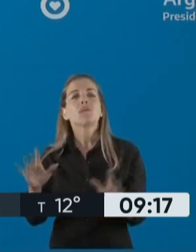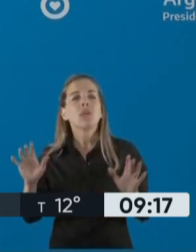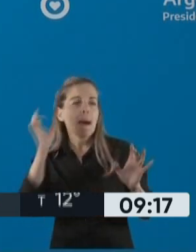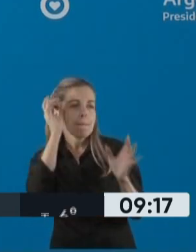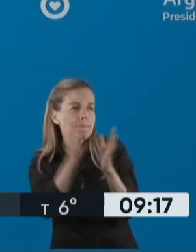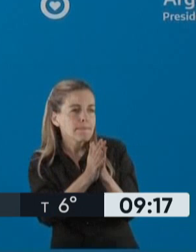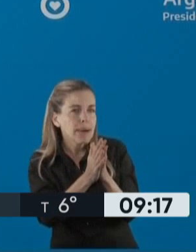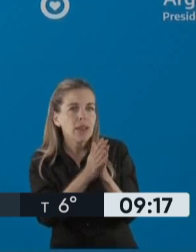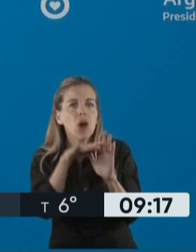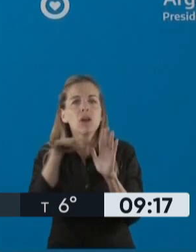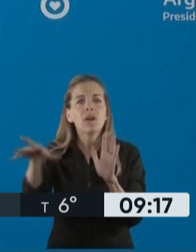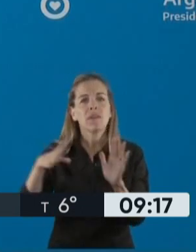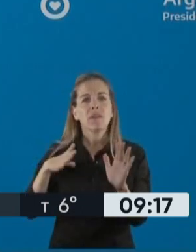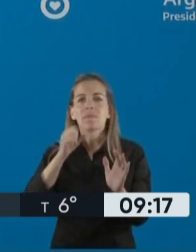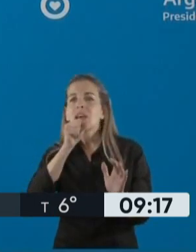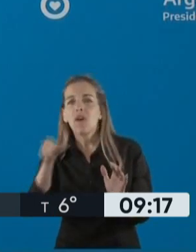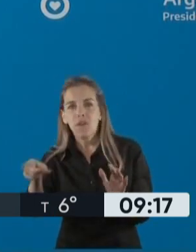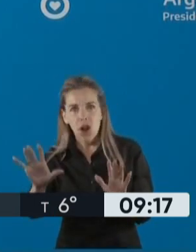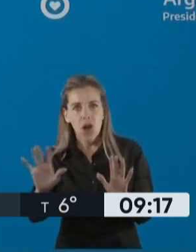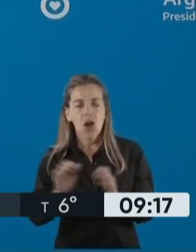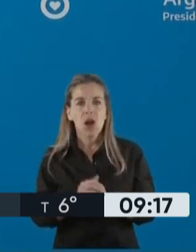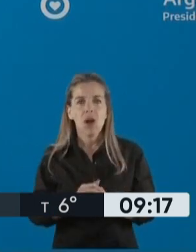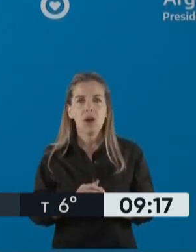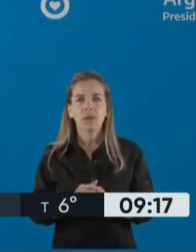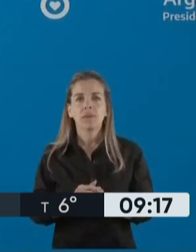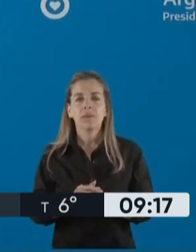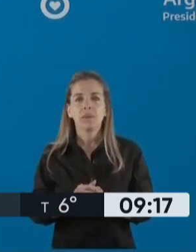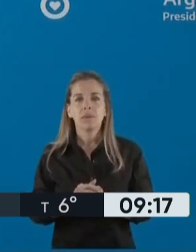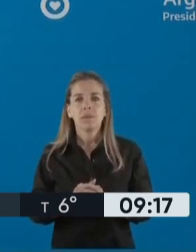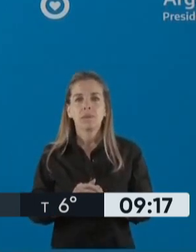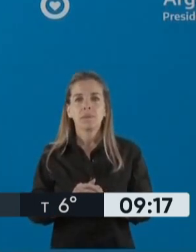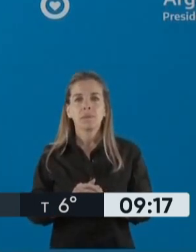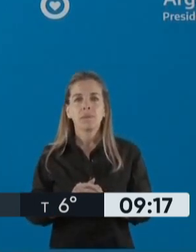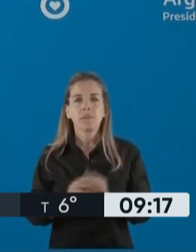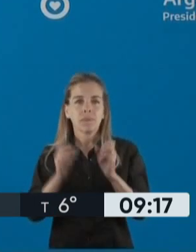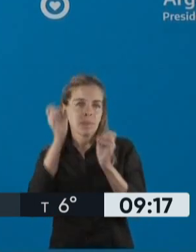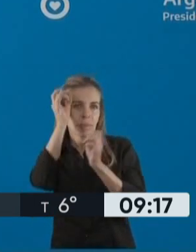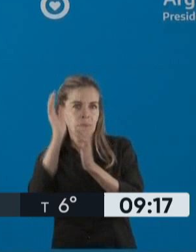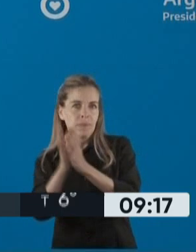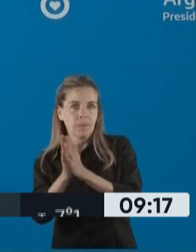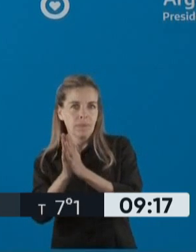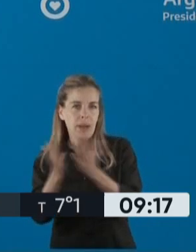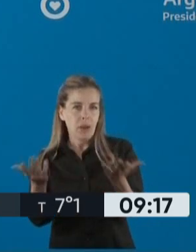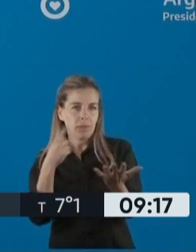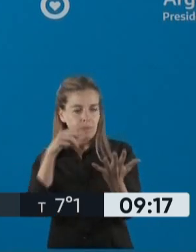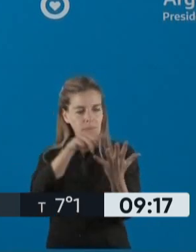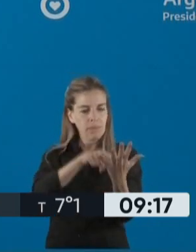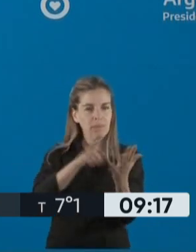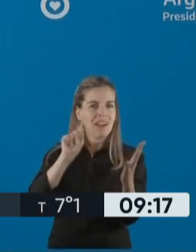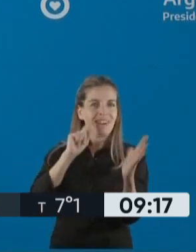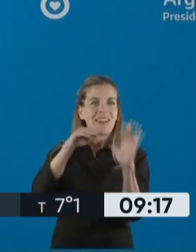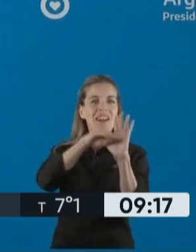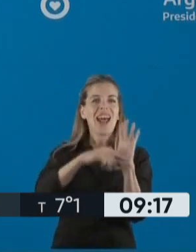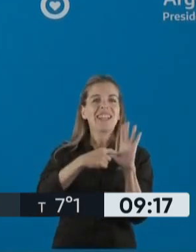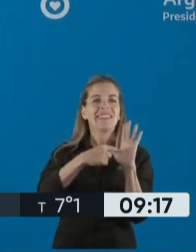Ay, perdón, está sin... Sí, está sin... Acá. Perdón, está en letra chiquita y no la vi. Eso es lo que quise